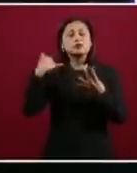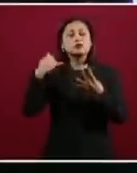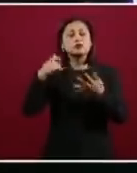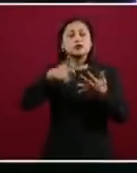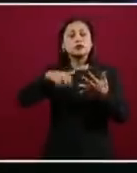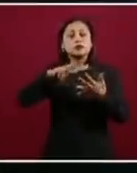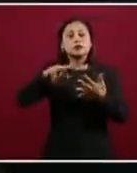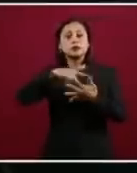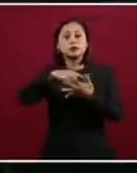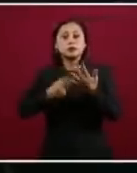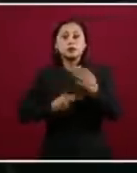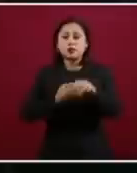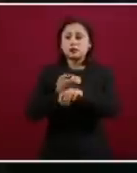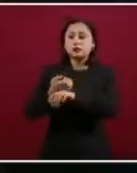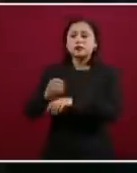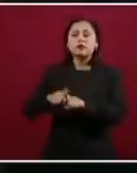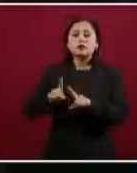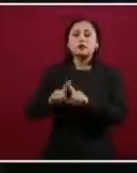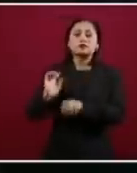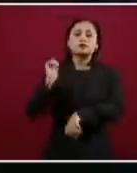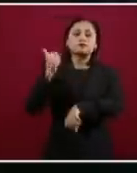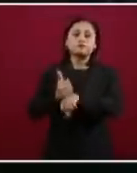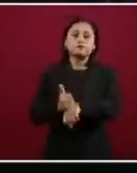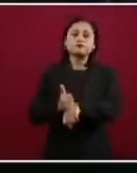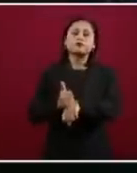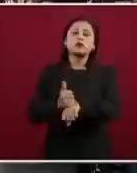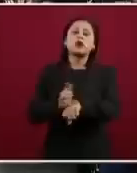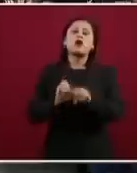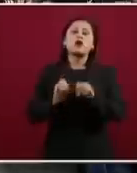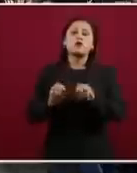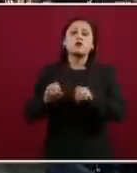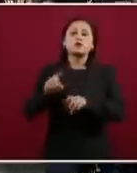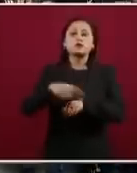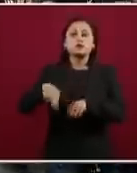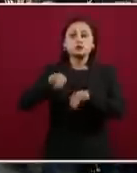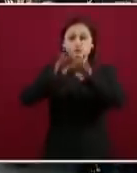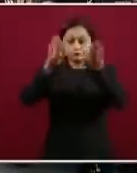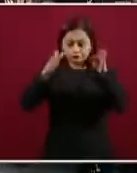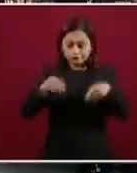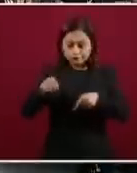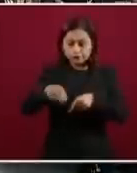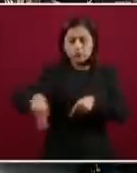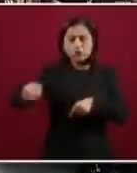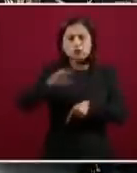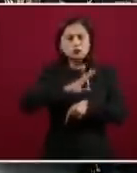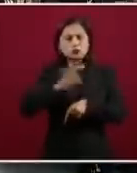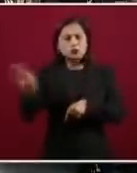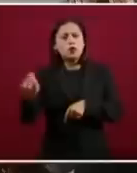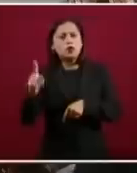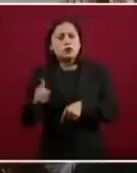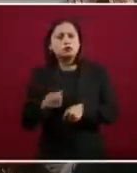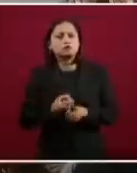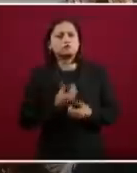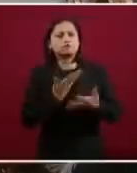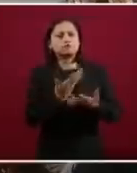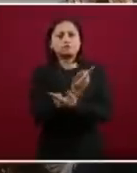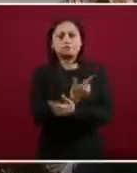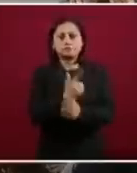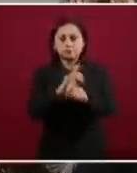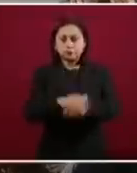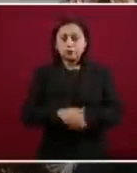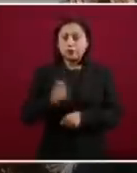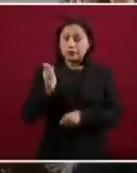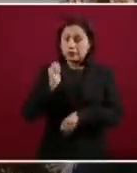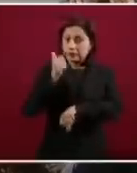para recibir esta participación a través de casillas en la que pueden expresar su opinión. Estas casillas